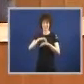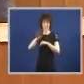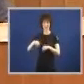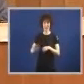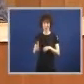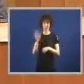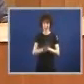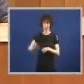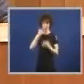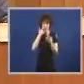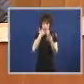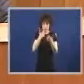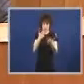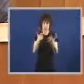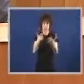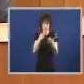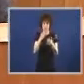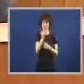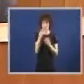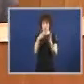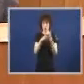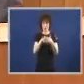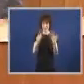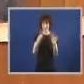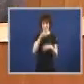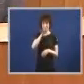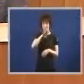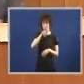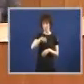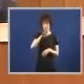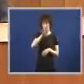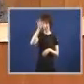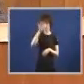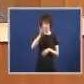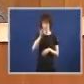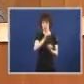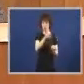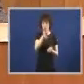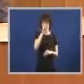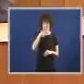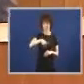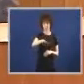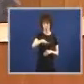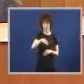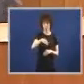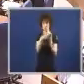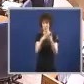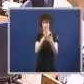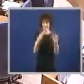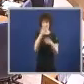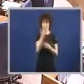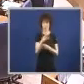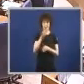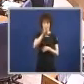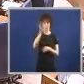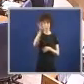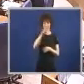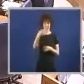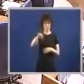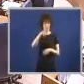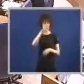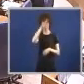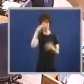2008 o 20% do PIB, en 2016 o 14,5%, en 2017 que as súas previsións o 14%. É o único que lles preocupa, a reducción